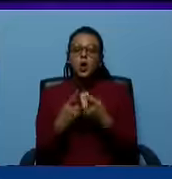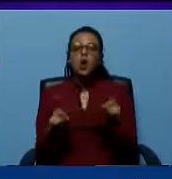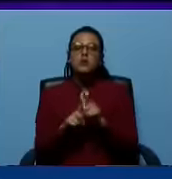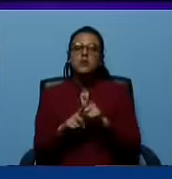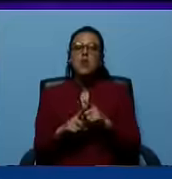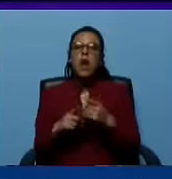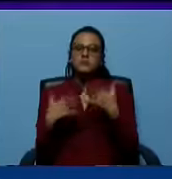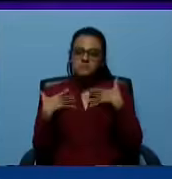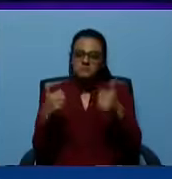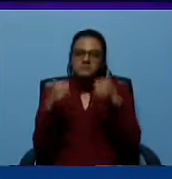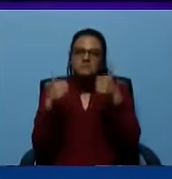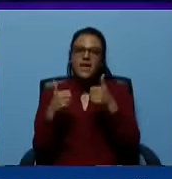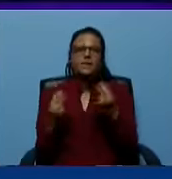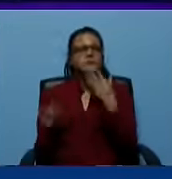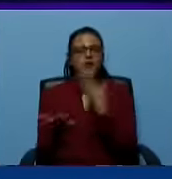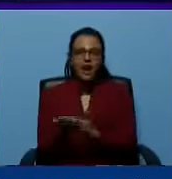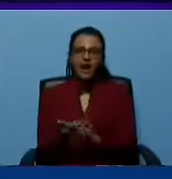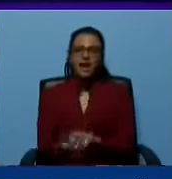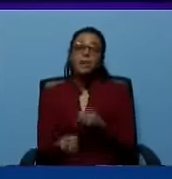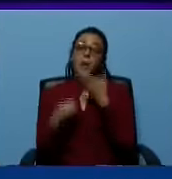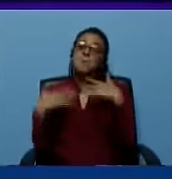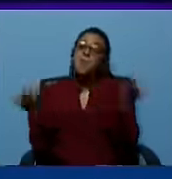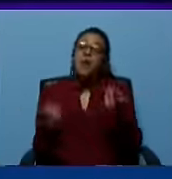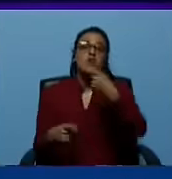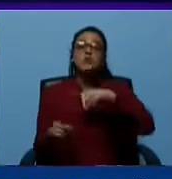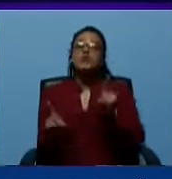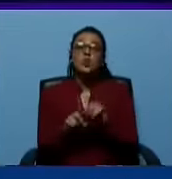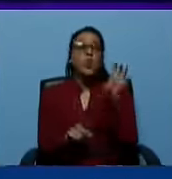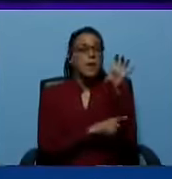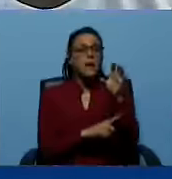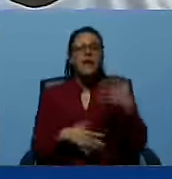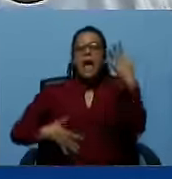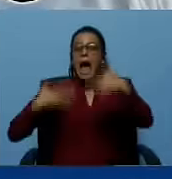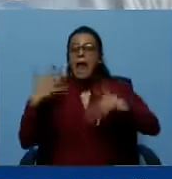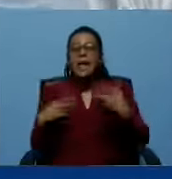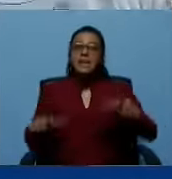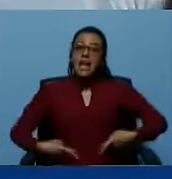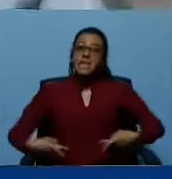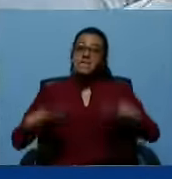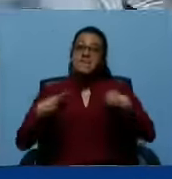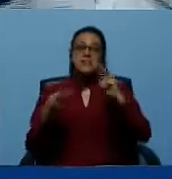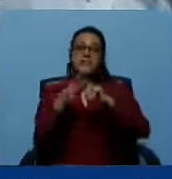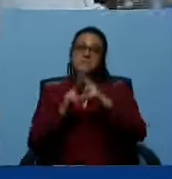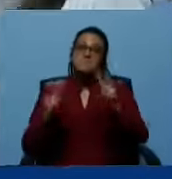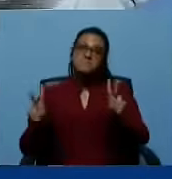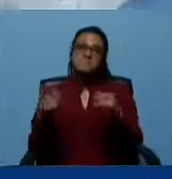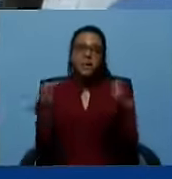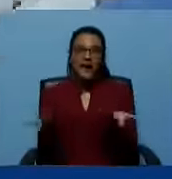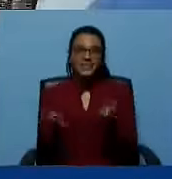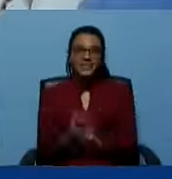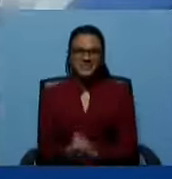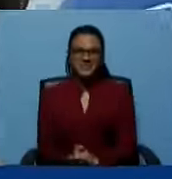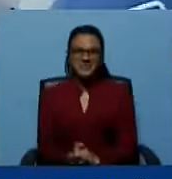Bueno, somos el país de la alegría, de la vida, de la paz.